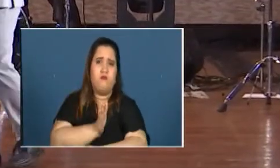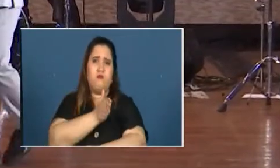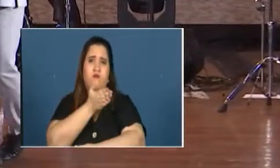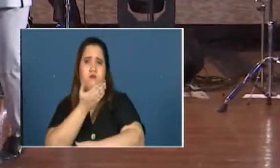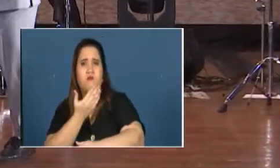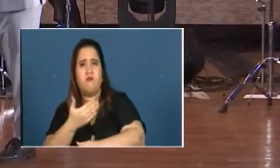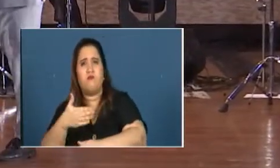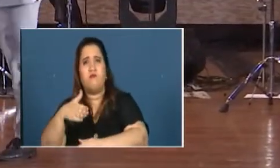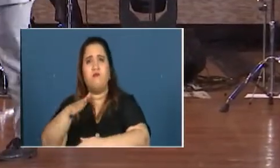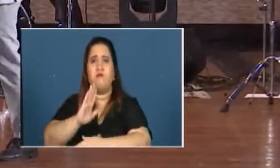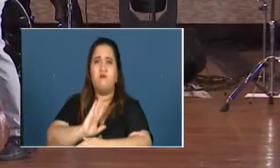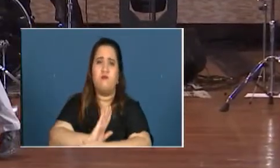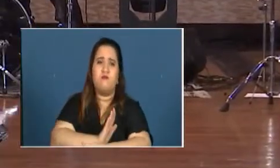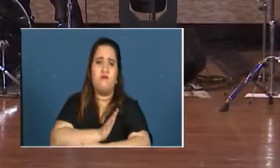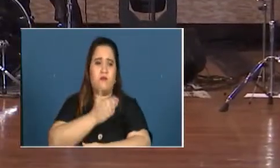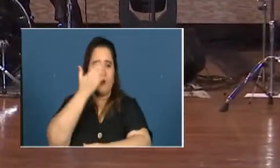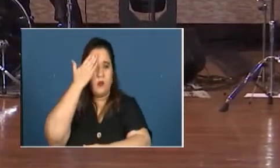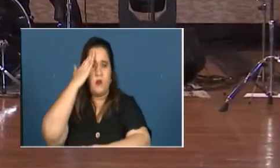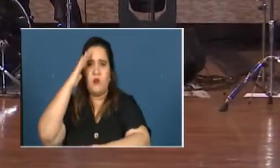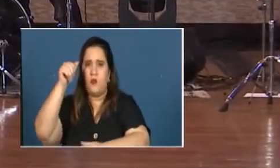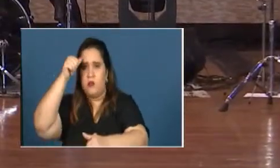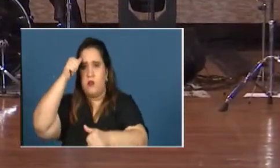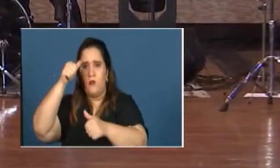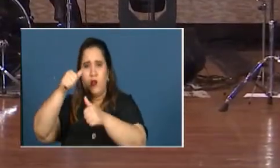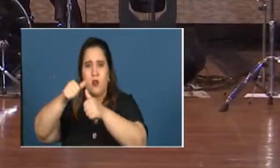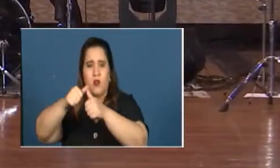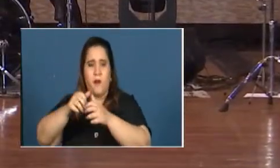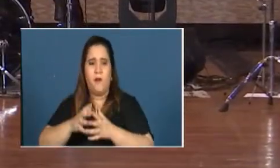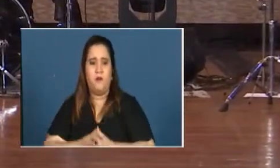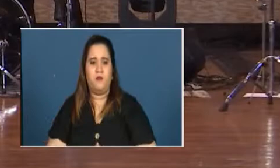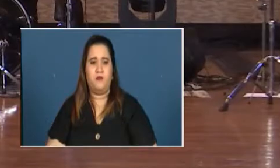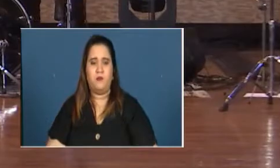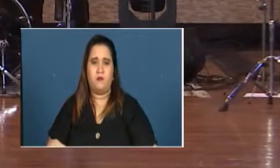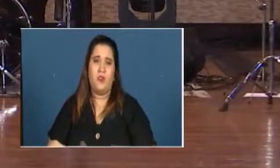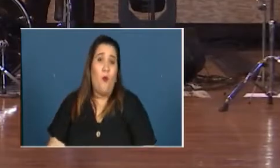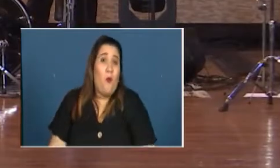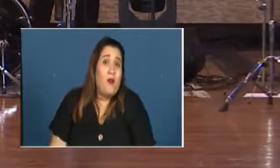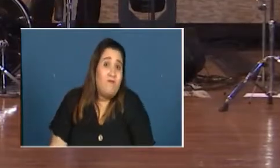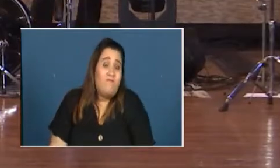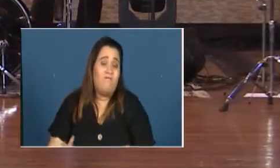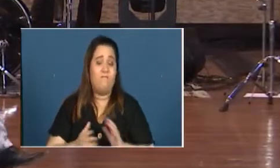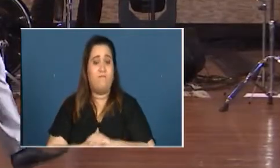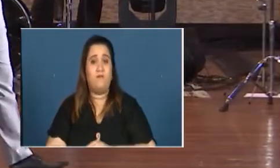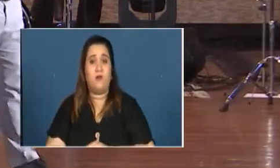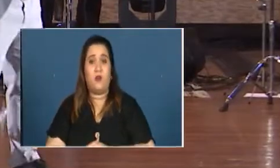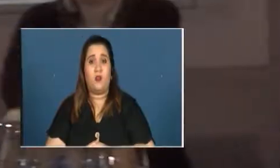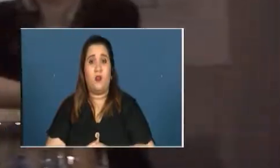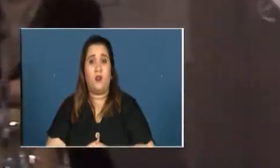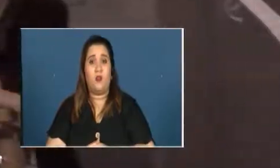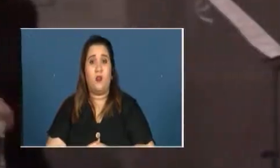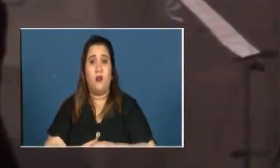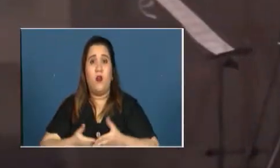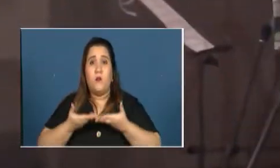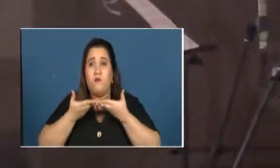¿No? Vaya. es un mensaje